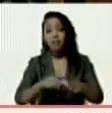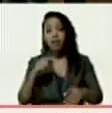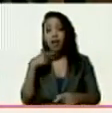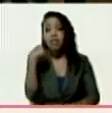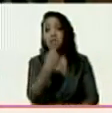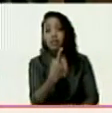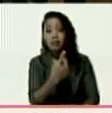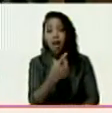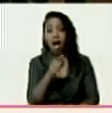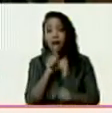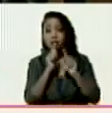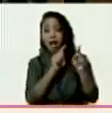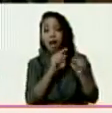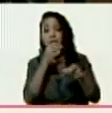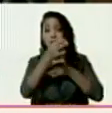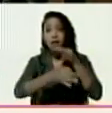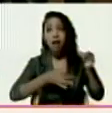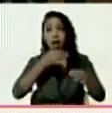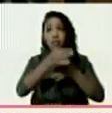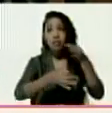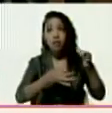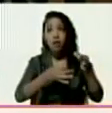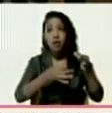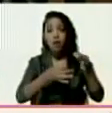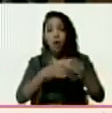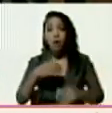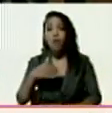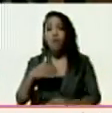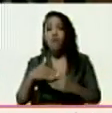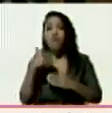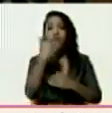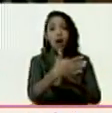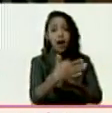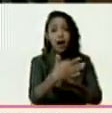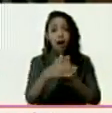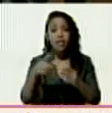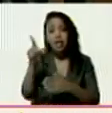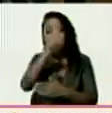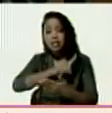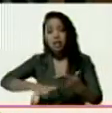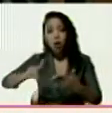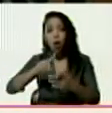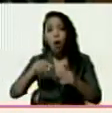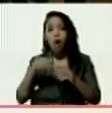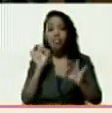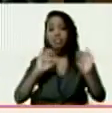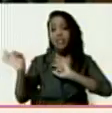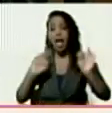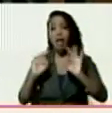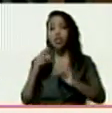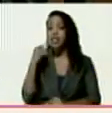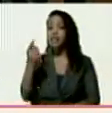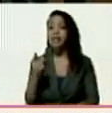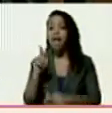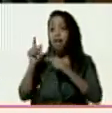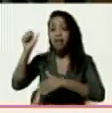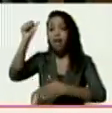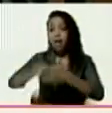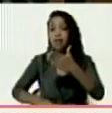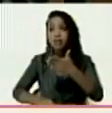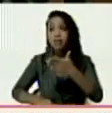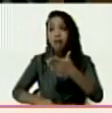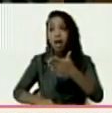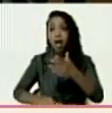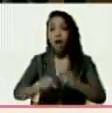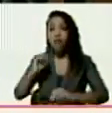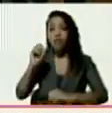dicen de allá, donde fueron fuera del hemiciclo a tratar de montar otro show para decir, esta es la lista donde votaron